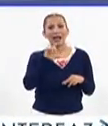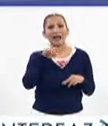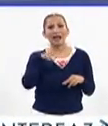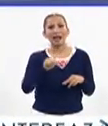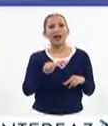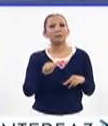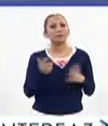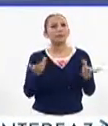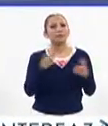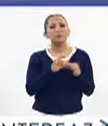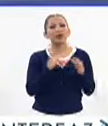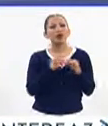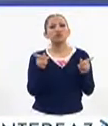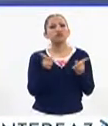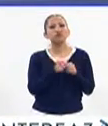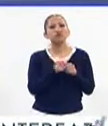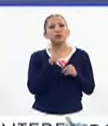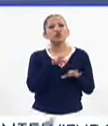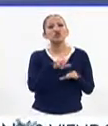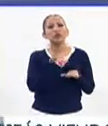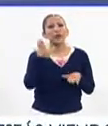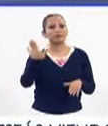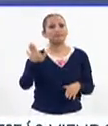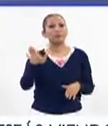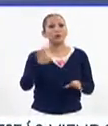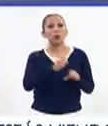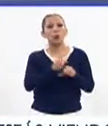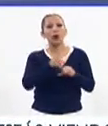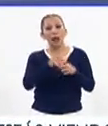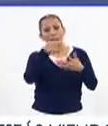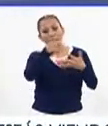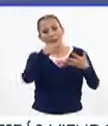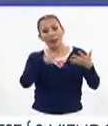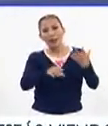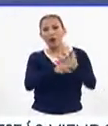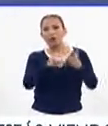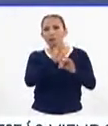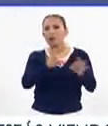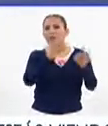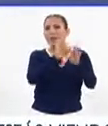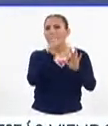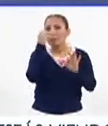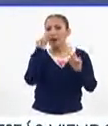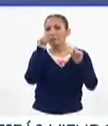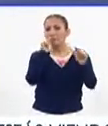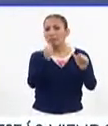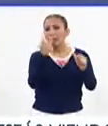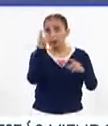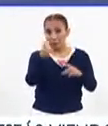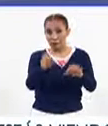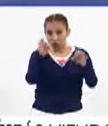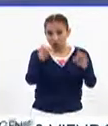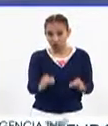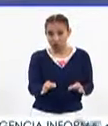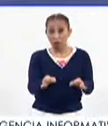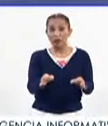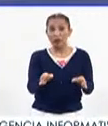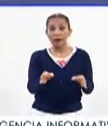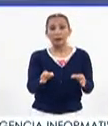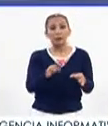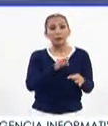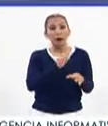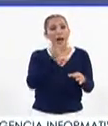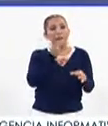Elena Anguiano, pues platíquenos un poco acerca de cuáles son los puntos más importantes a considerar para realmente